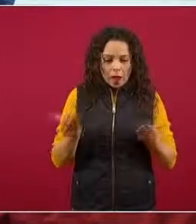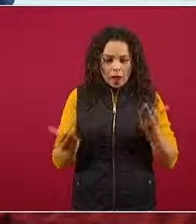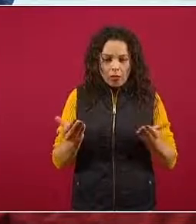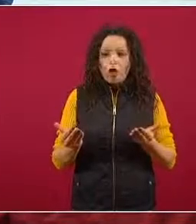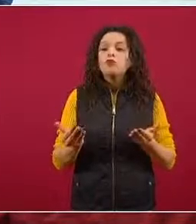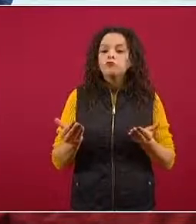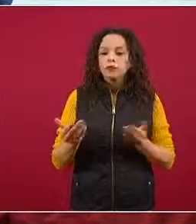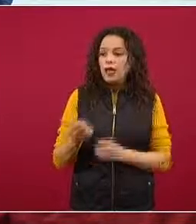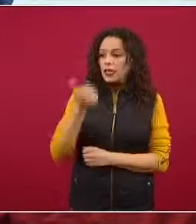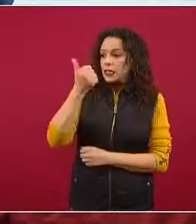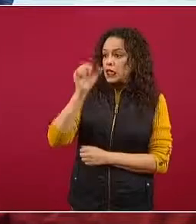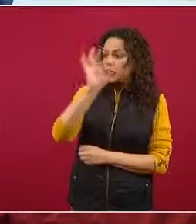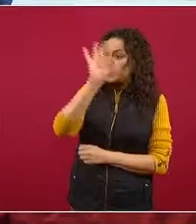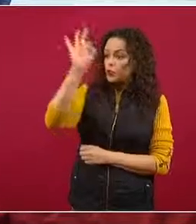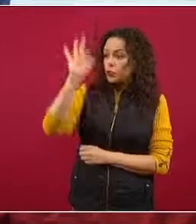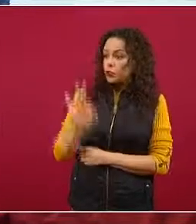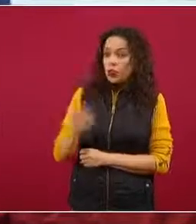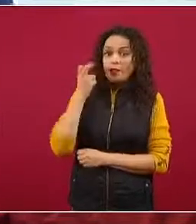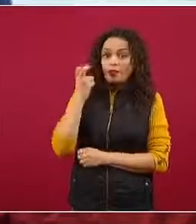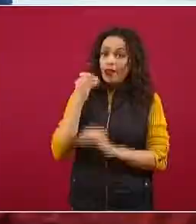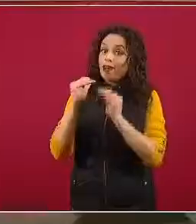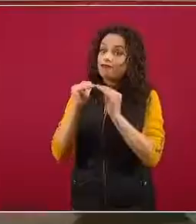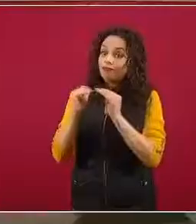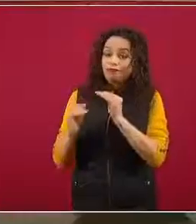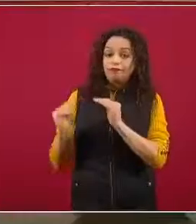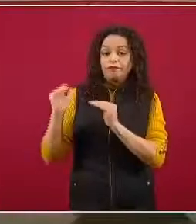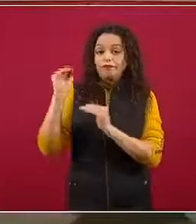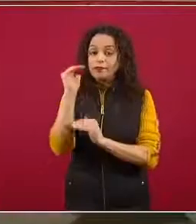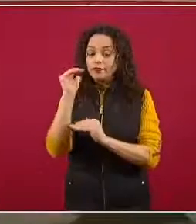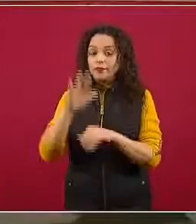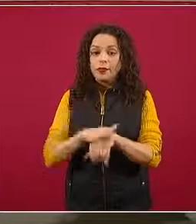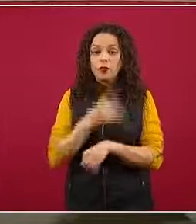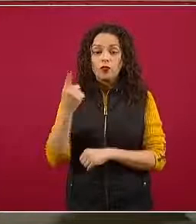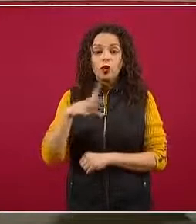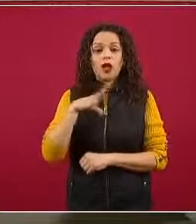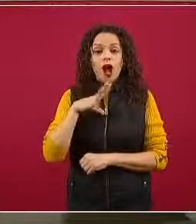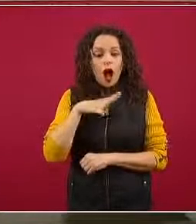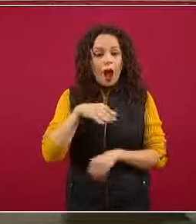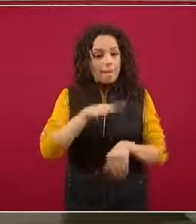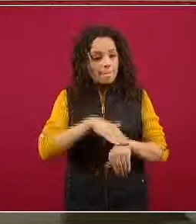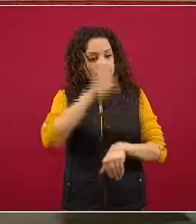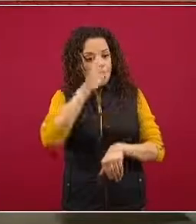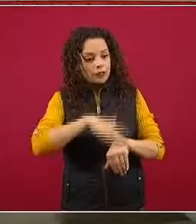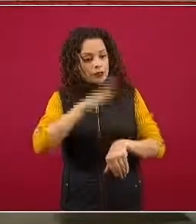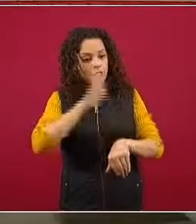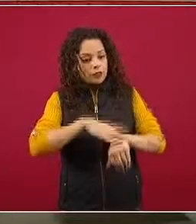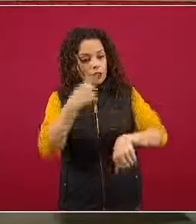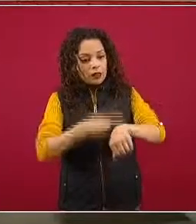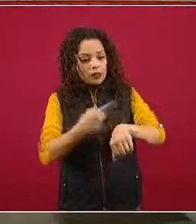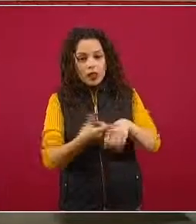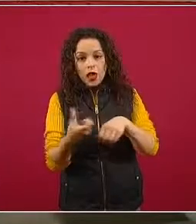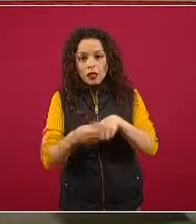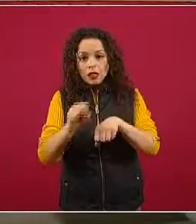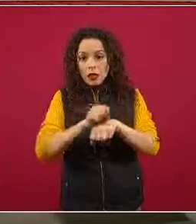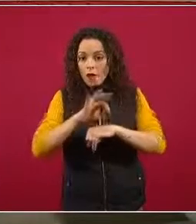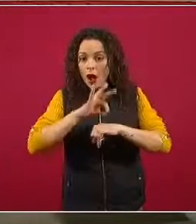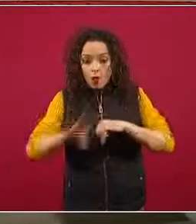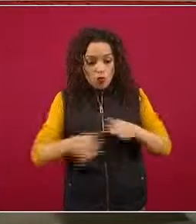6% incrementa este porcentaje por el incremento en el número de casos que hay en las últimas semanas. Tenemos